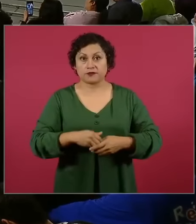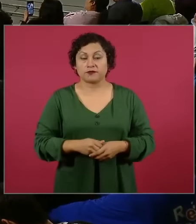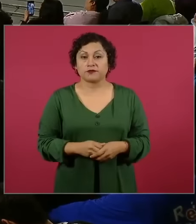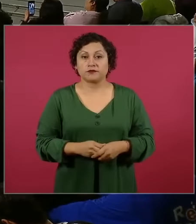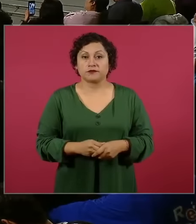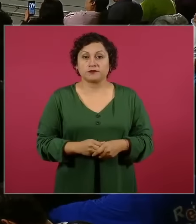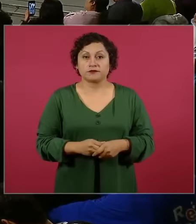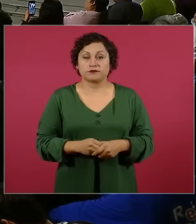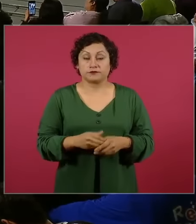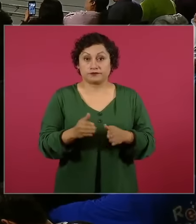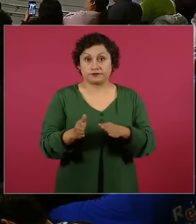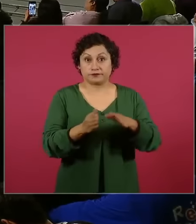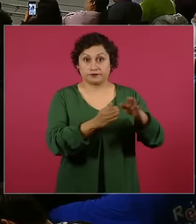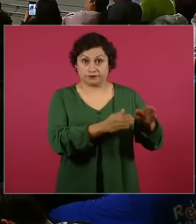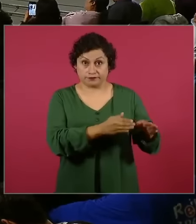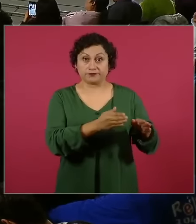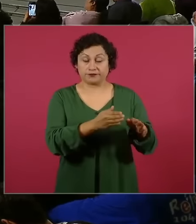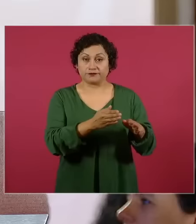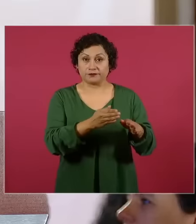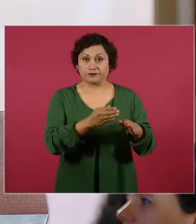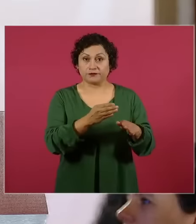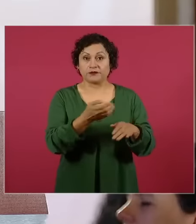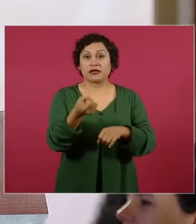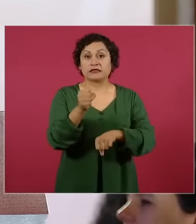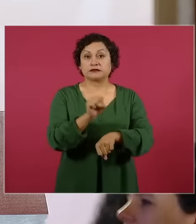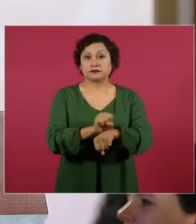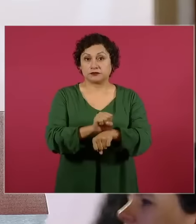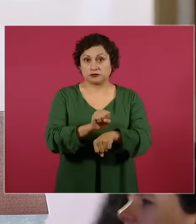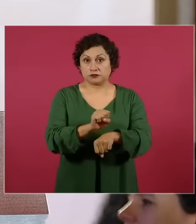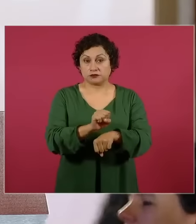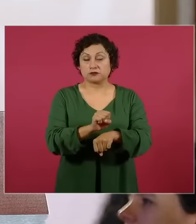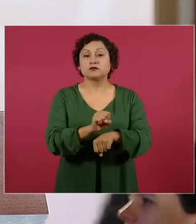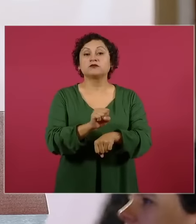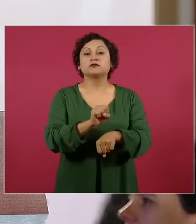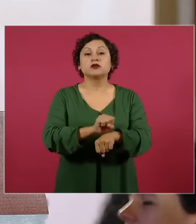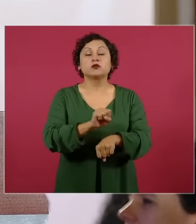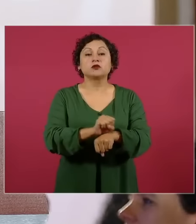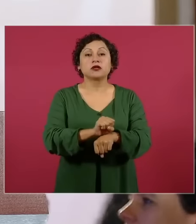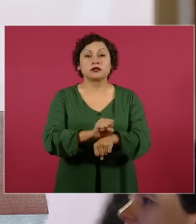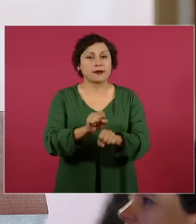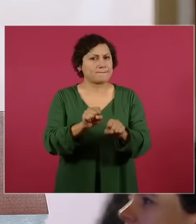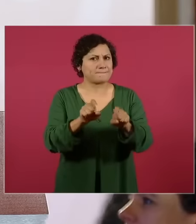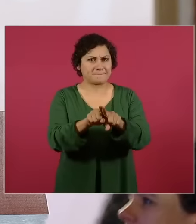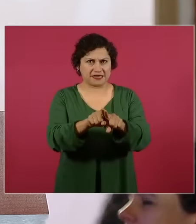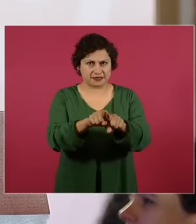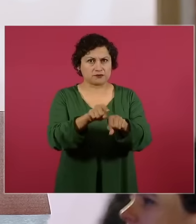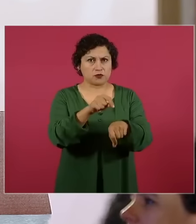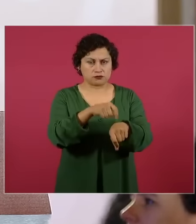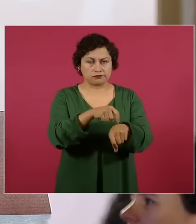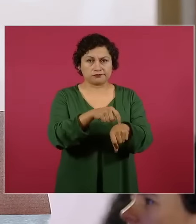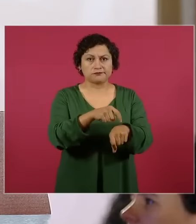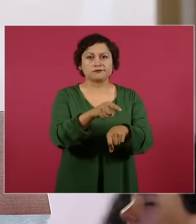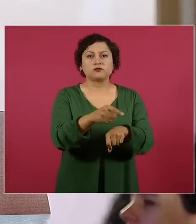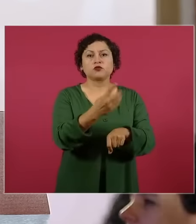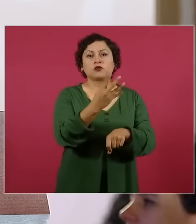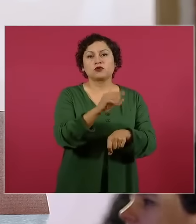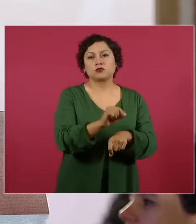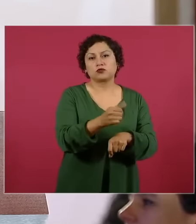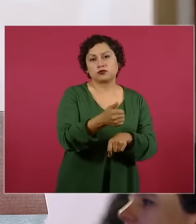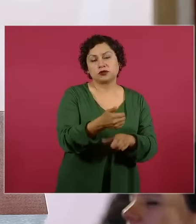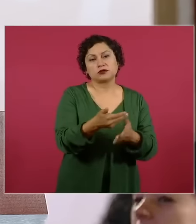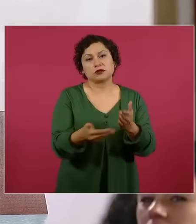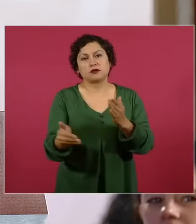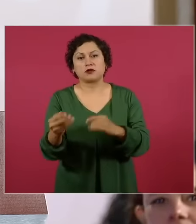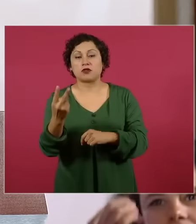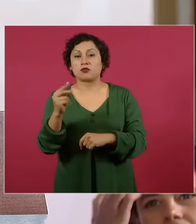En secundaria, en los mismos ciclos comparados, de 4.6 a